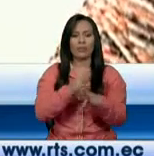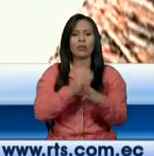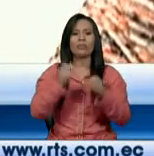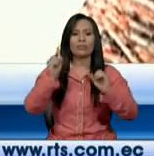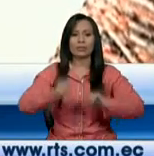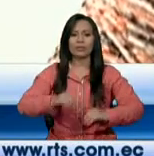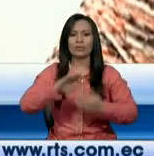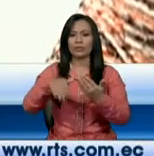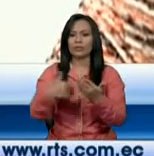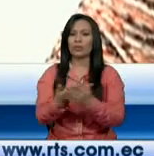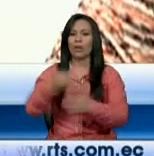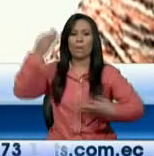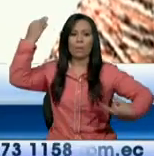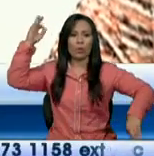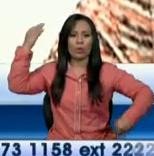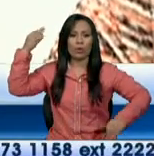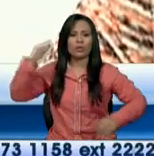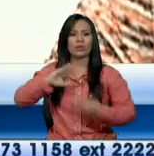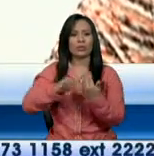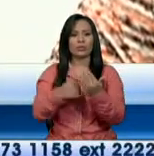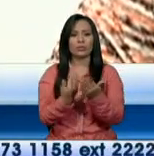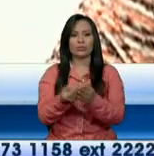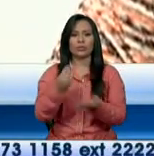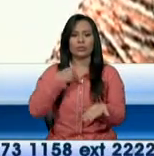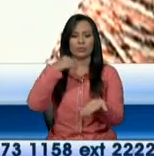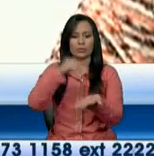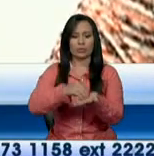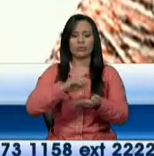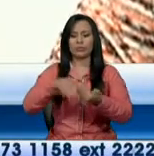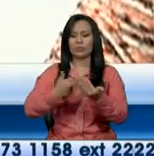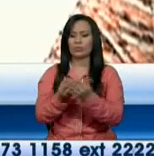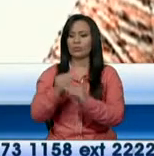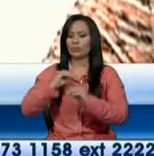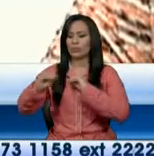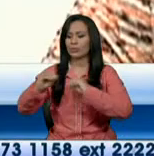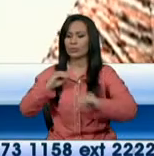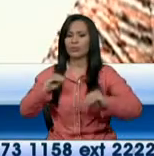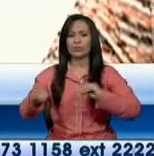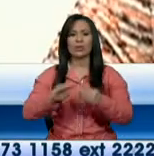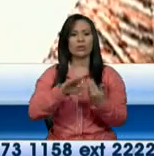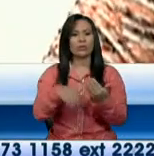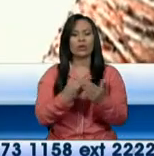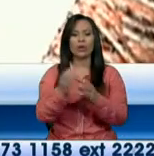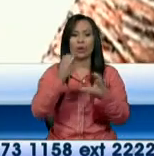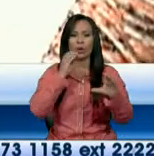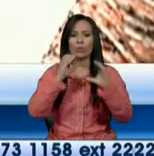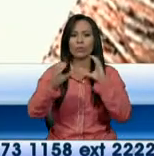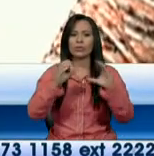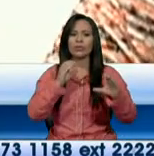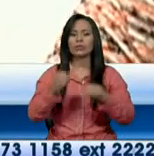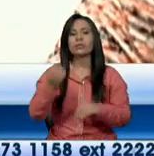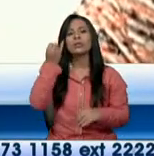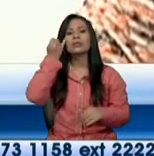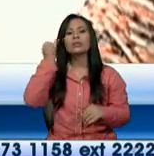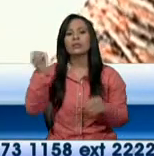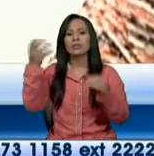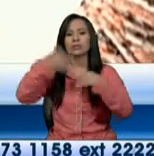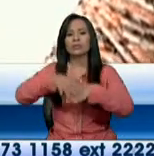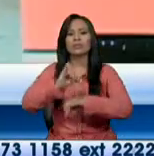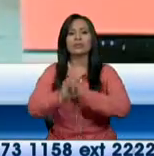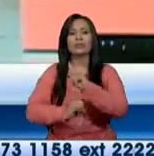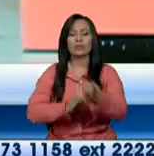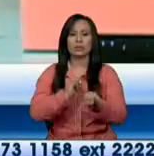de geopolítica, los temas del papel de los medios, de comunicación en la estrategia